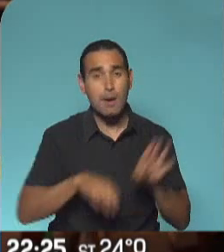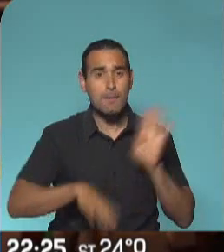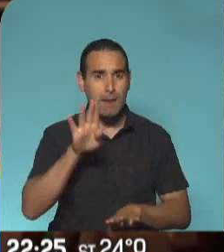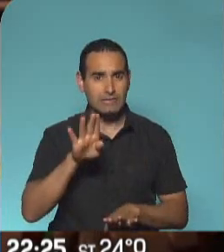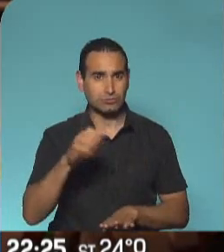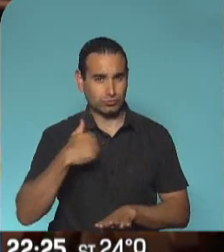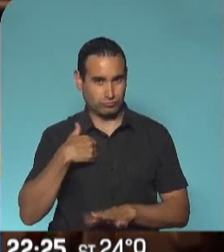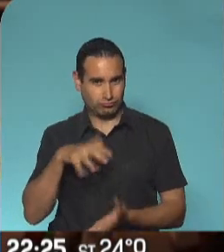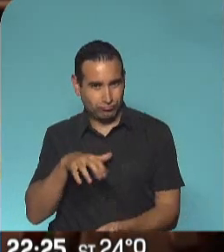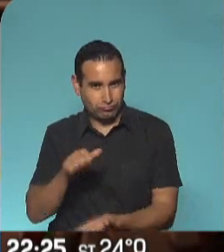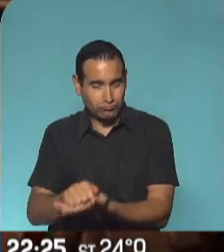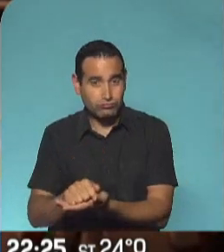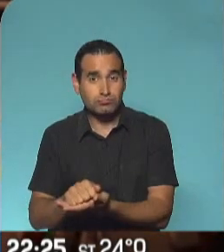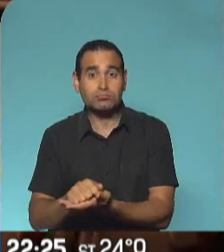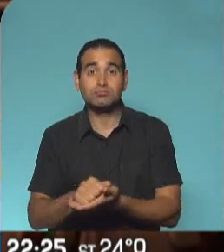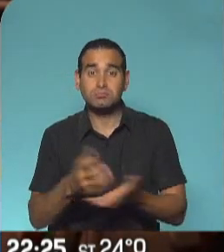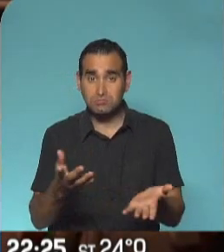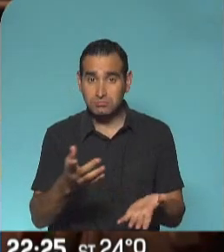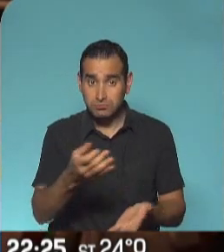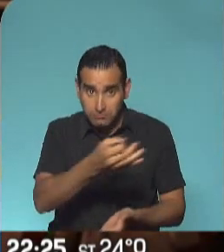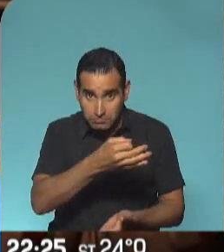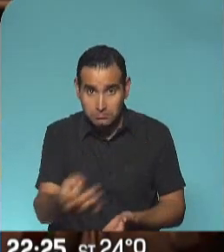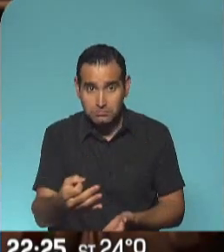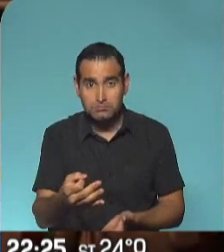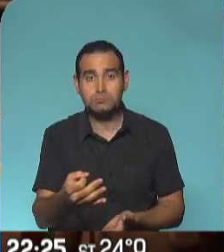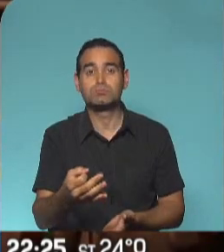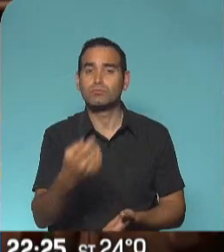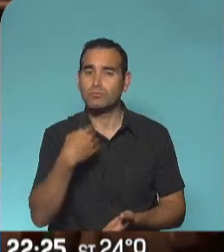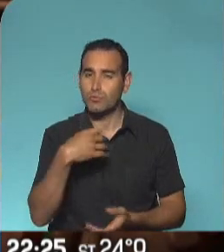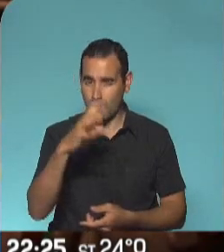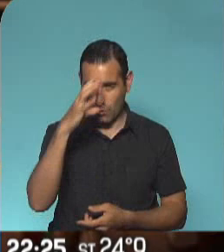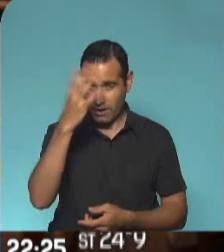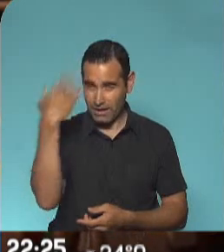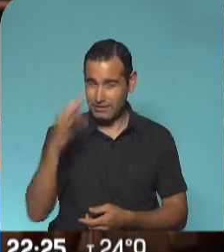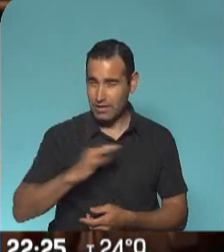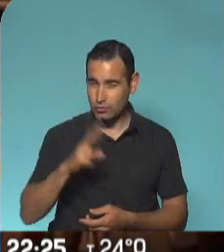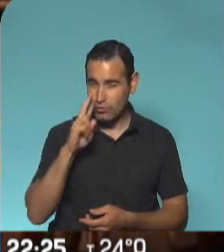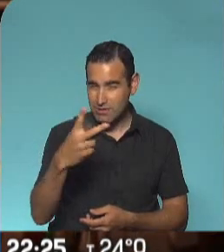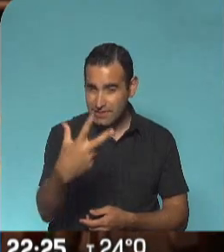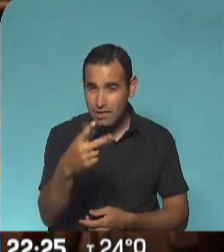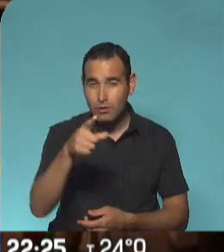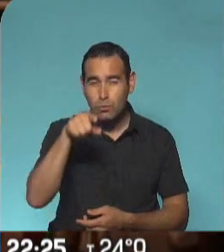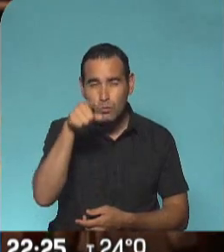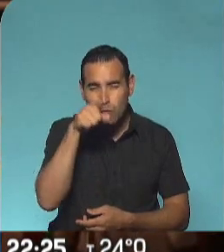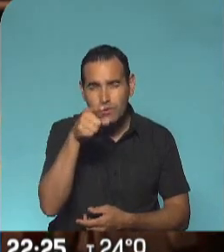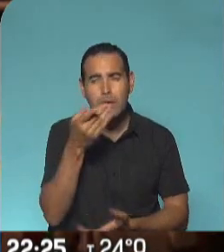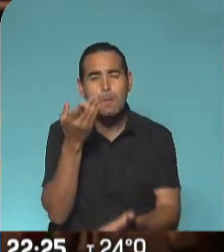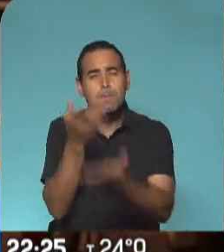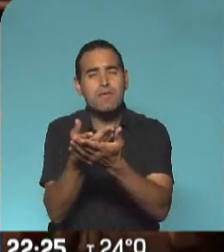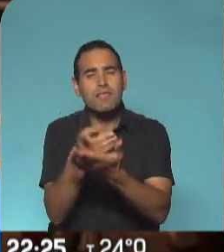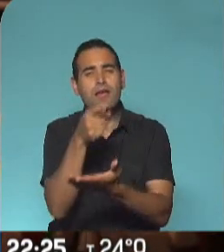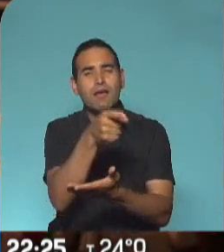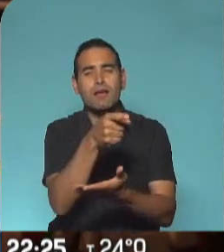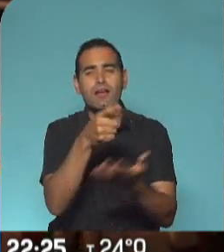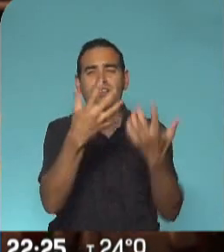de Estado. Pues si eso fuera así, tan solo le recuerdo el 2003, cuando usted solicitó la renuncia del